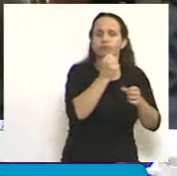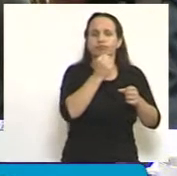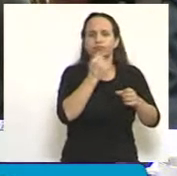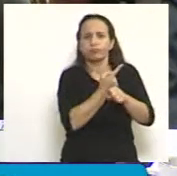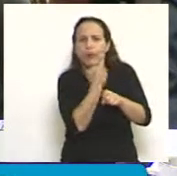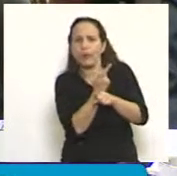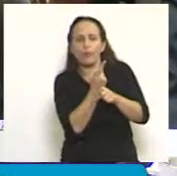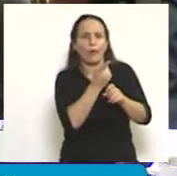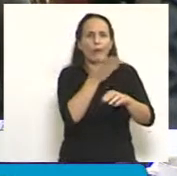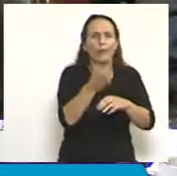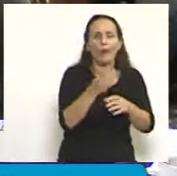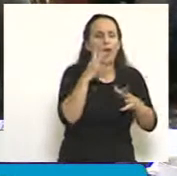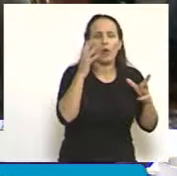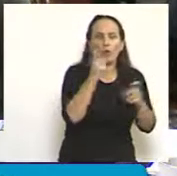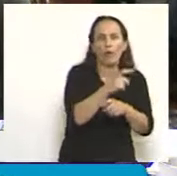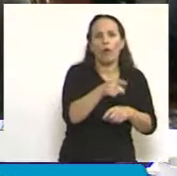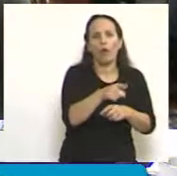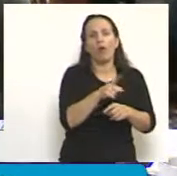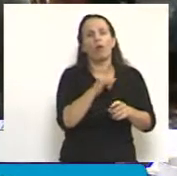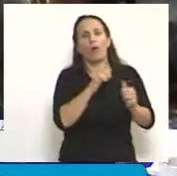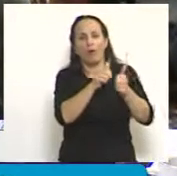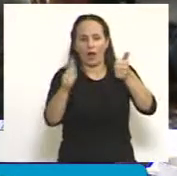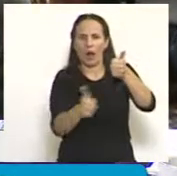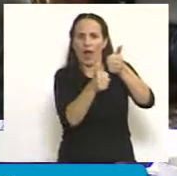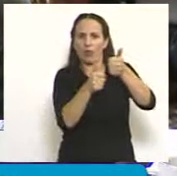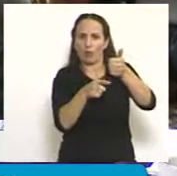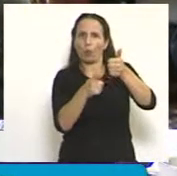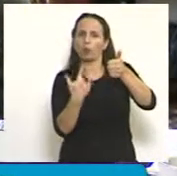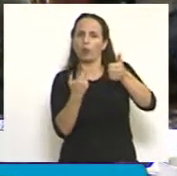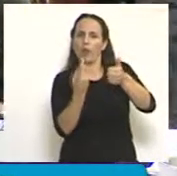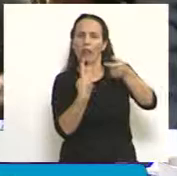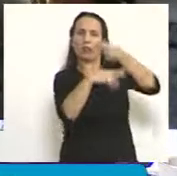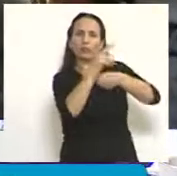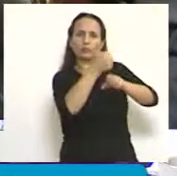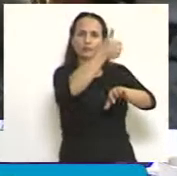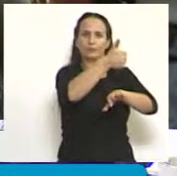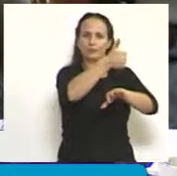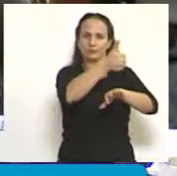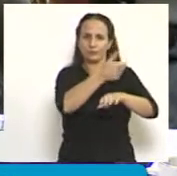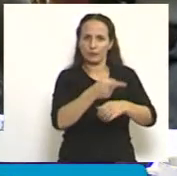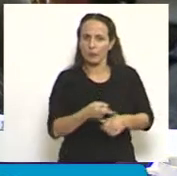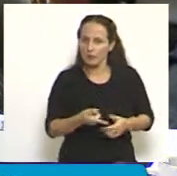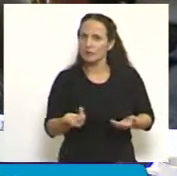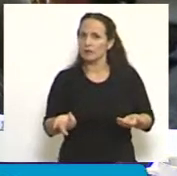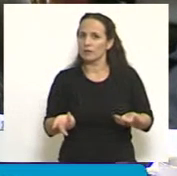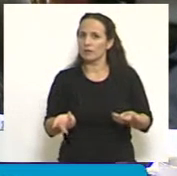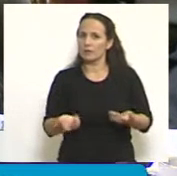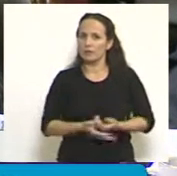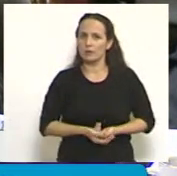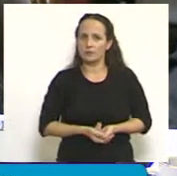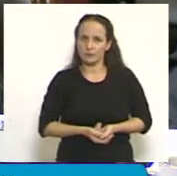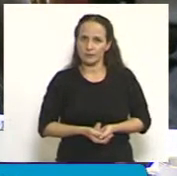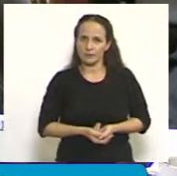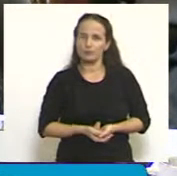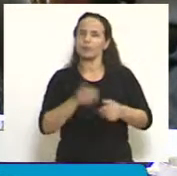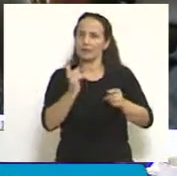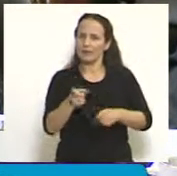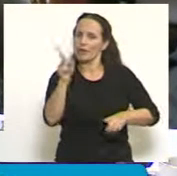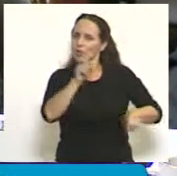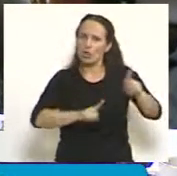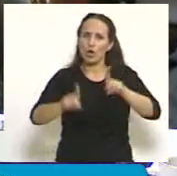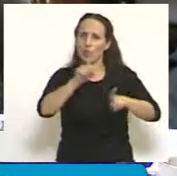tratados internacionales y es convocada cuando este es el tema respecto del cual